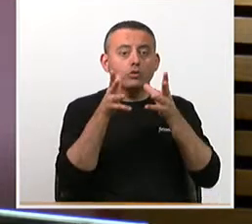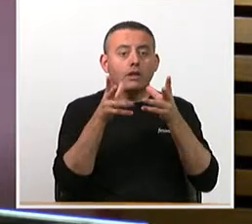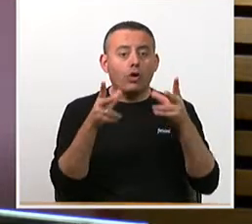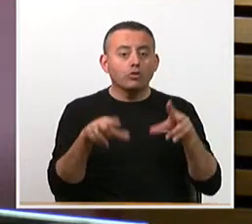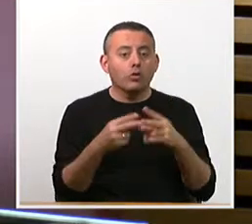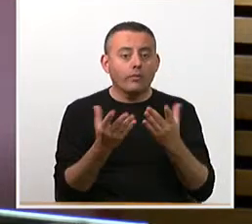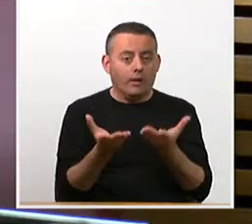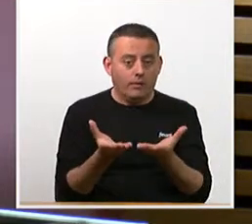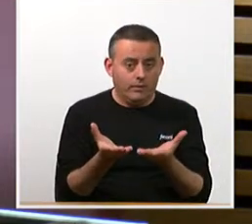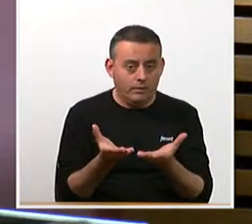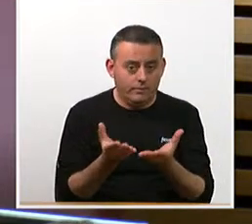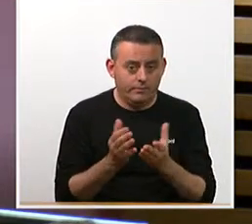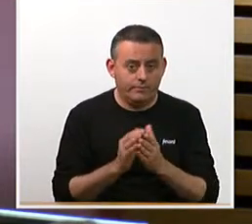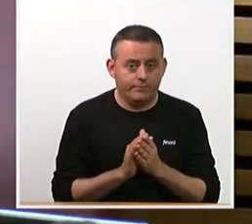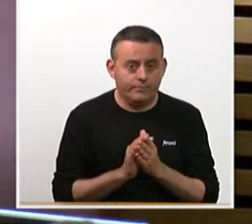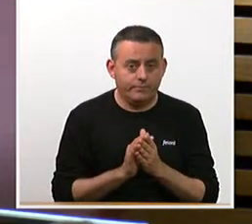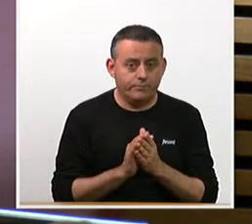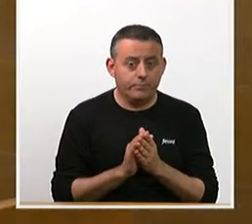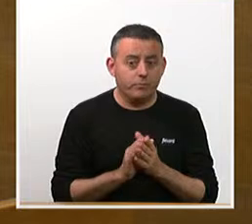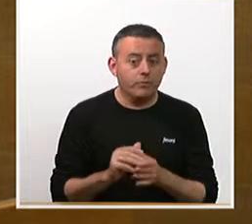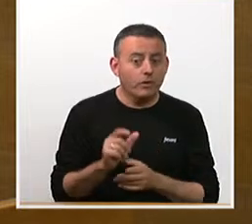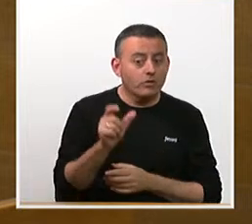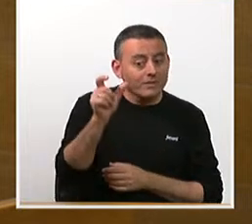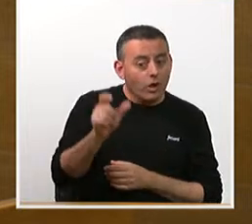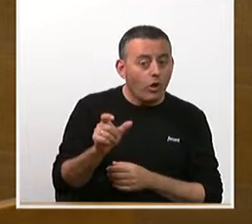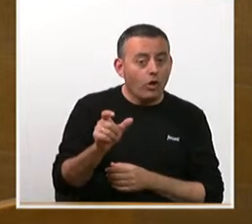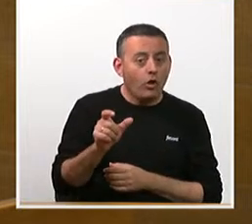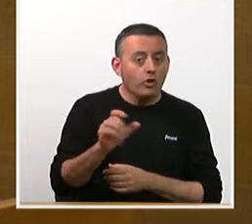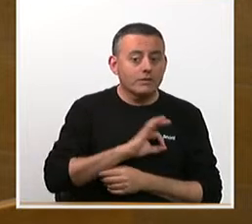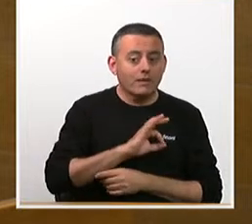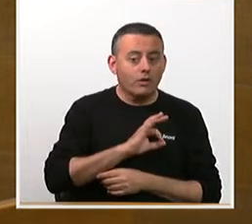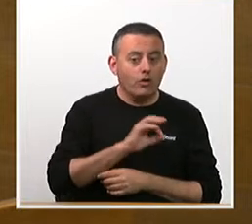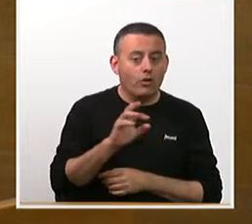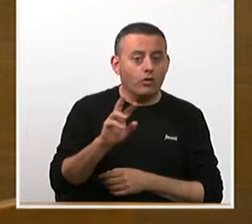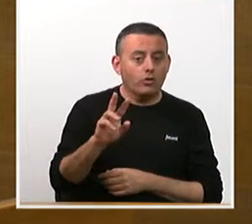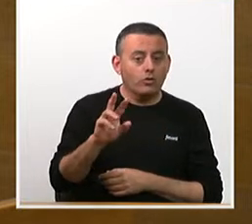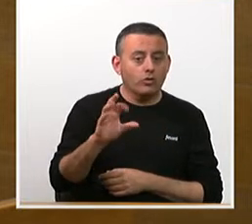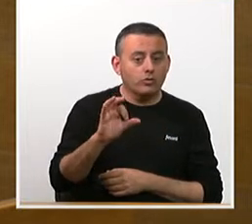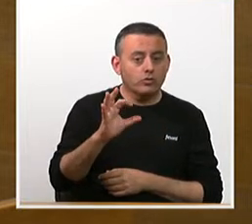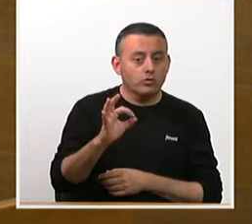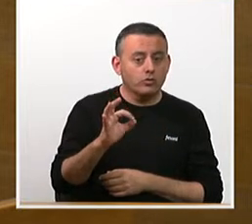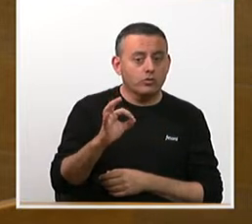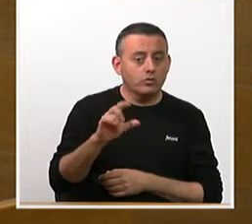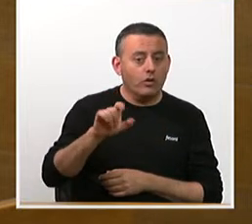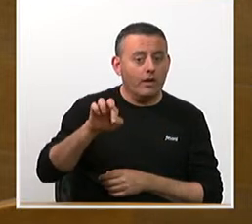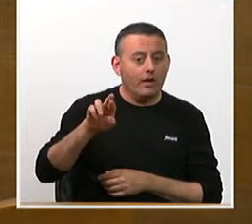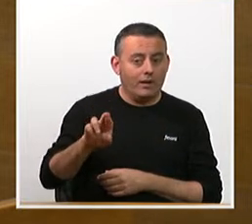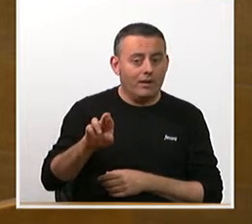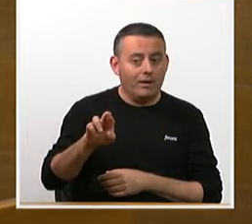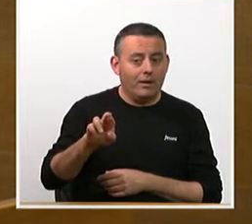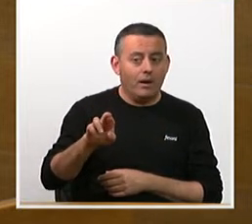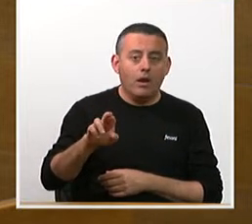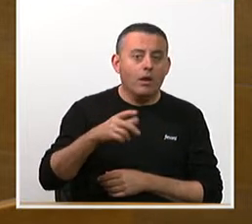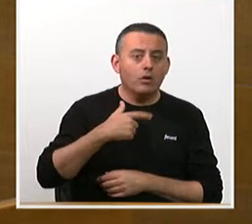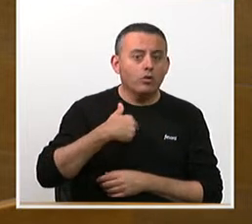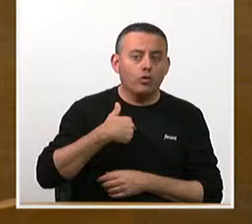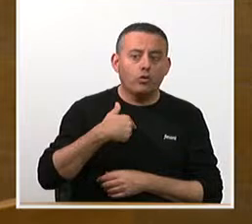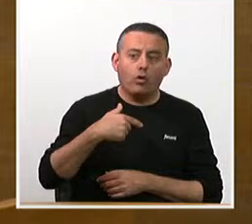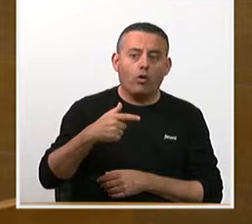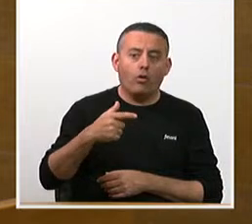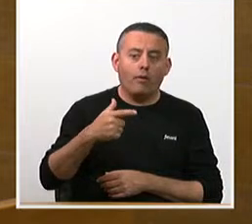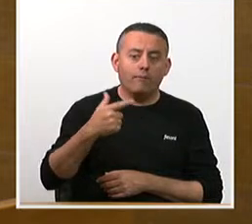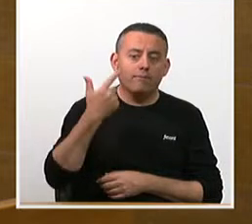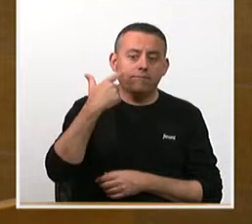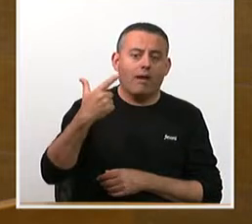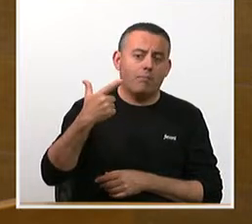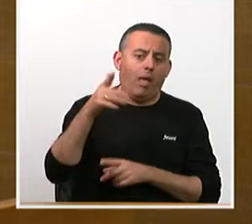Eh mérito al Señor Soler Es más yo creo que quienes han desprestigiado al Señor Soler son ustedes porque Mire el